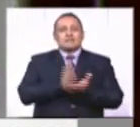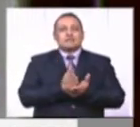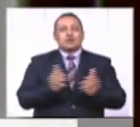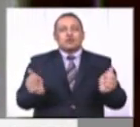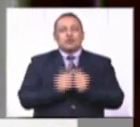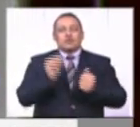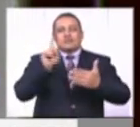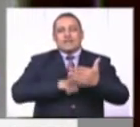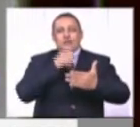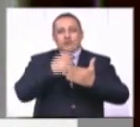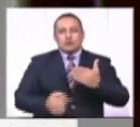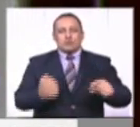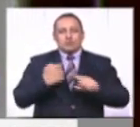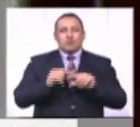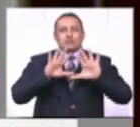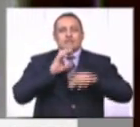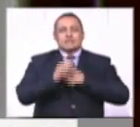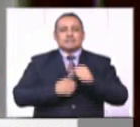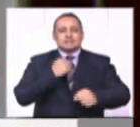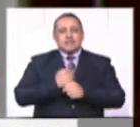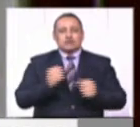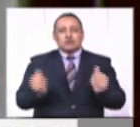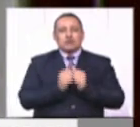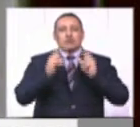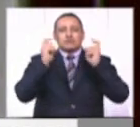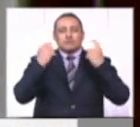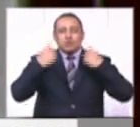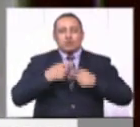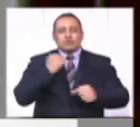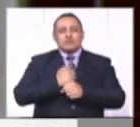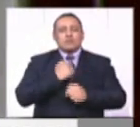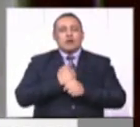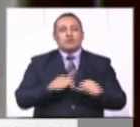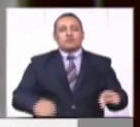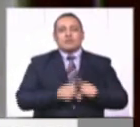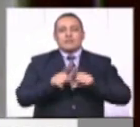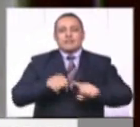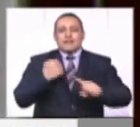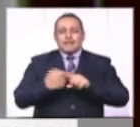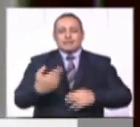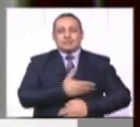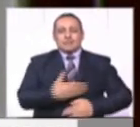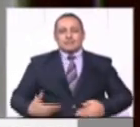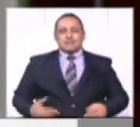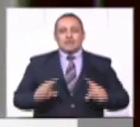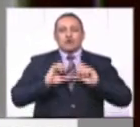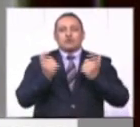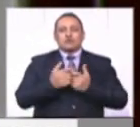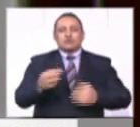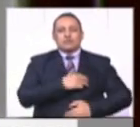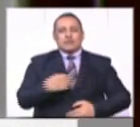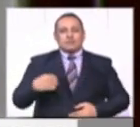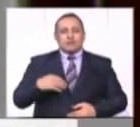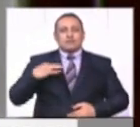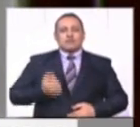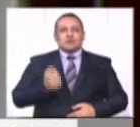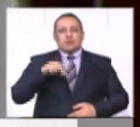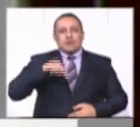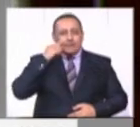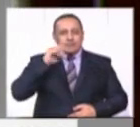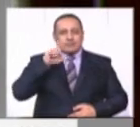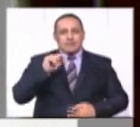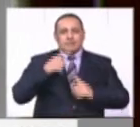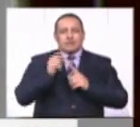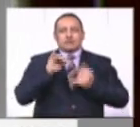de inhabilitación por 10 años para el ejercicio de la función pública al expresidente del Consejo de ministros señor Aníbal Torres